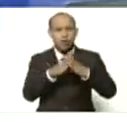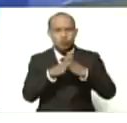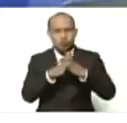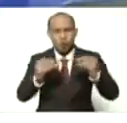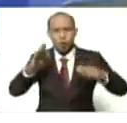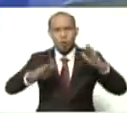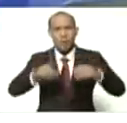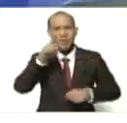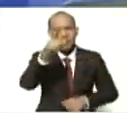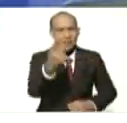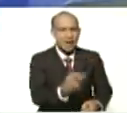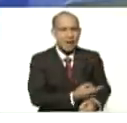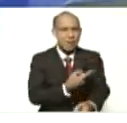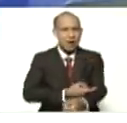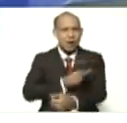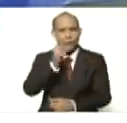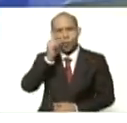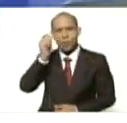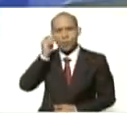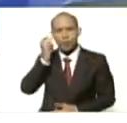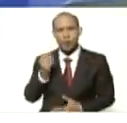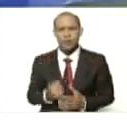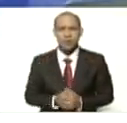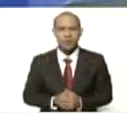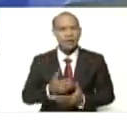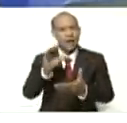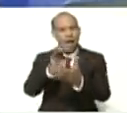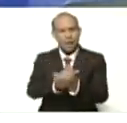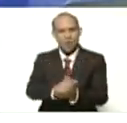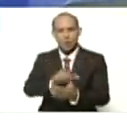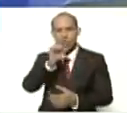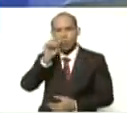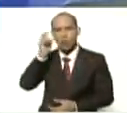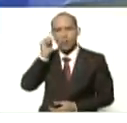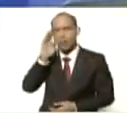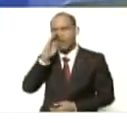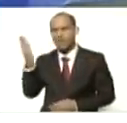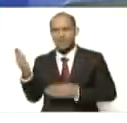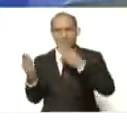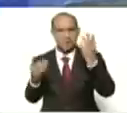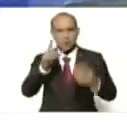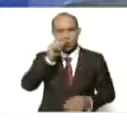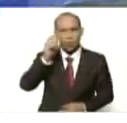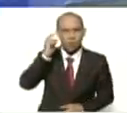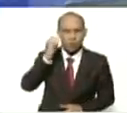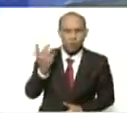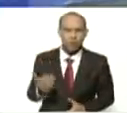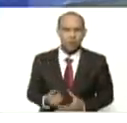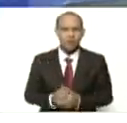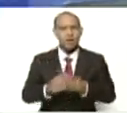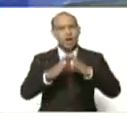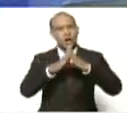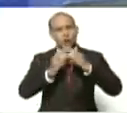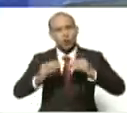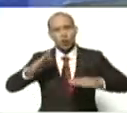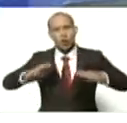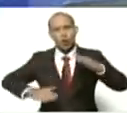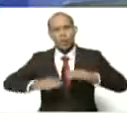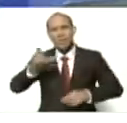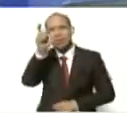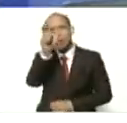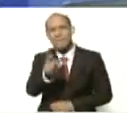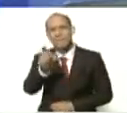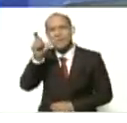hermano hermana amigo amiga vecino vecina todo depende de las personas